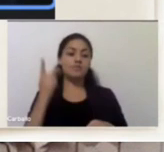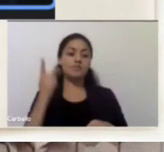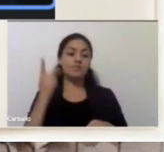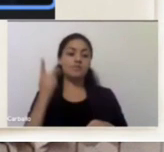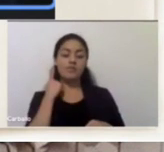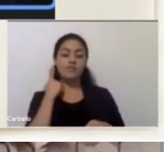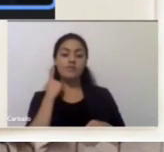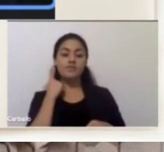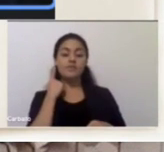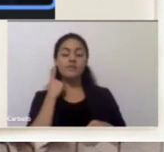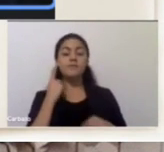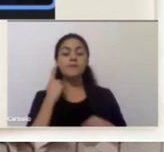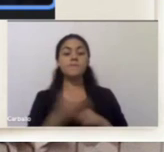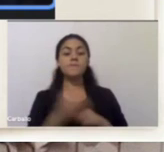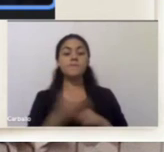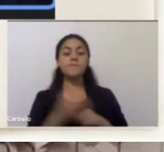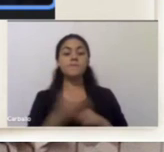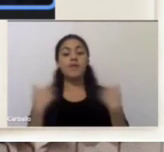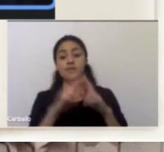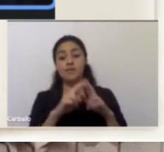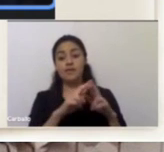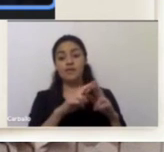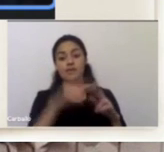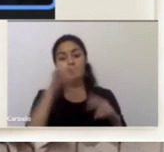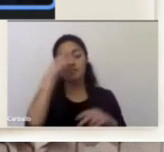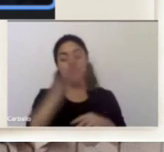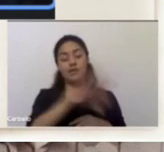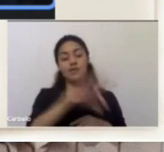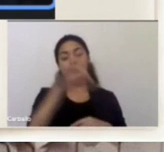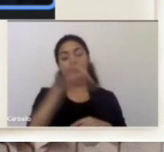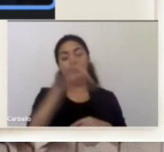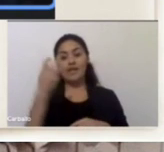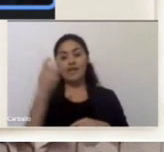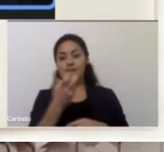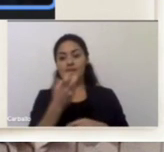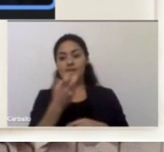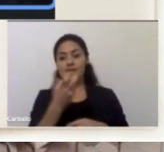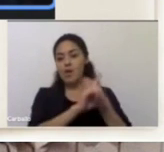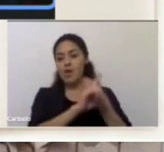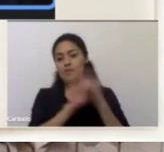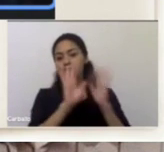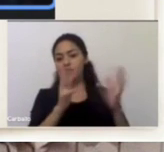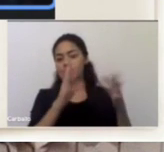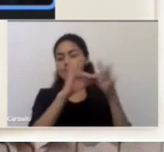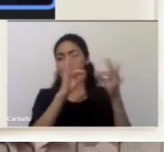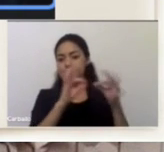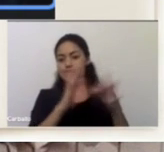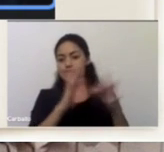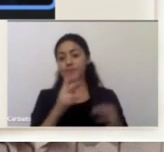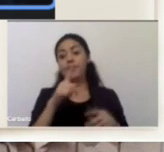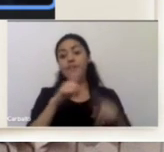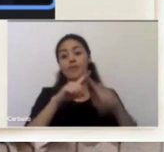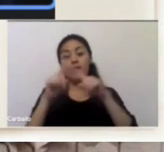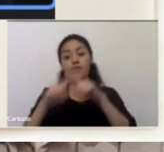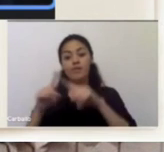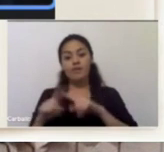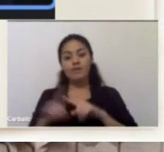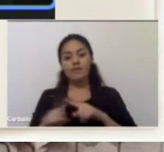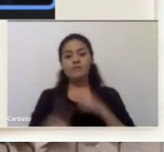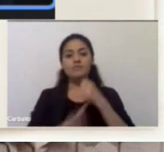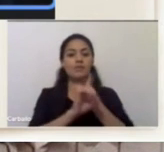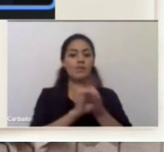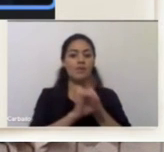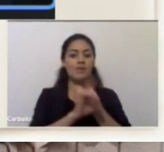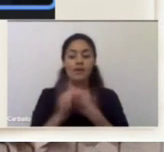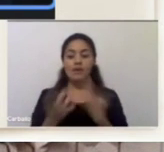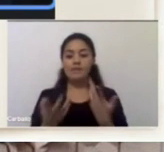No es un secreto las situaciones que vivieron tanto candidatas como candidatos en este